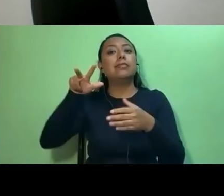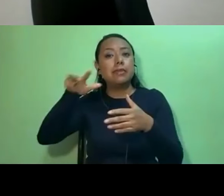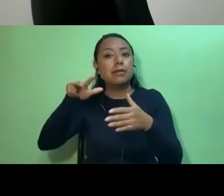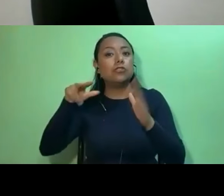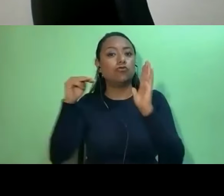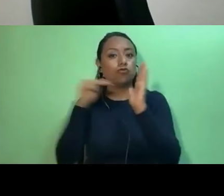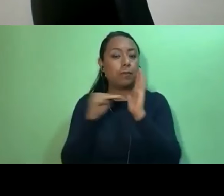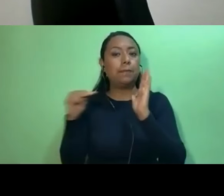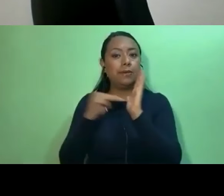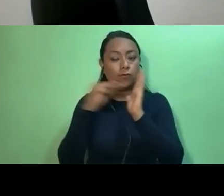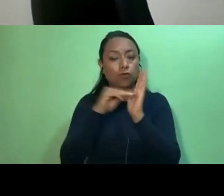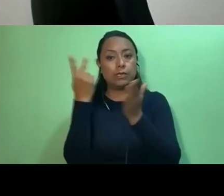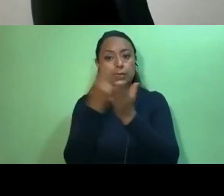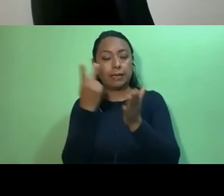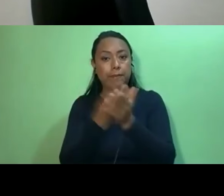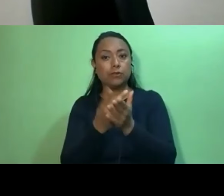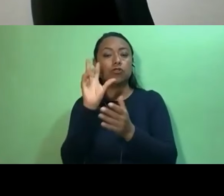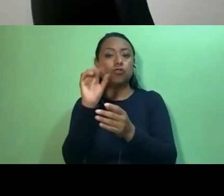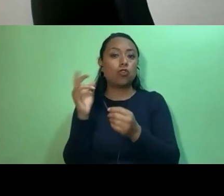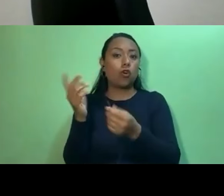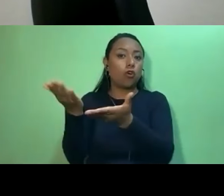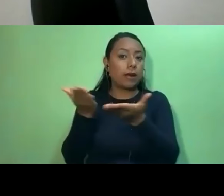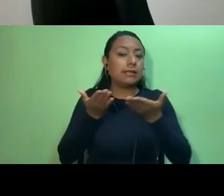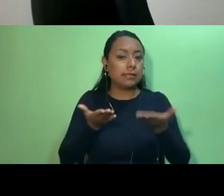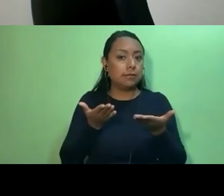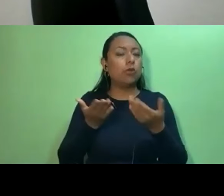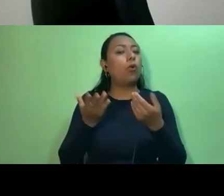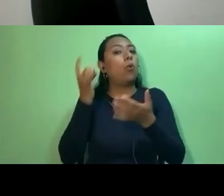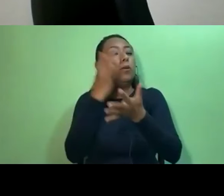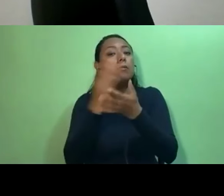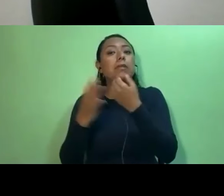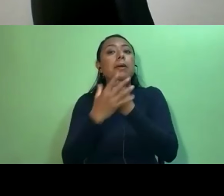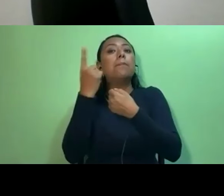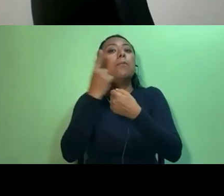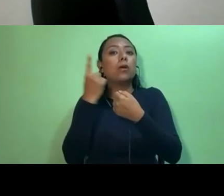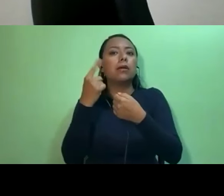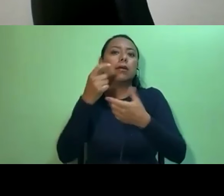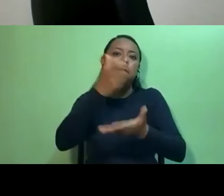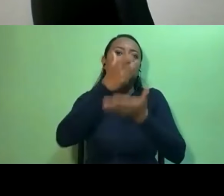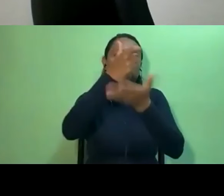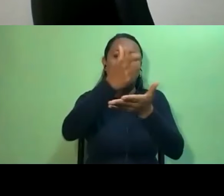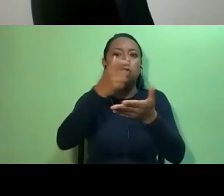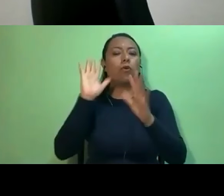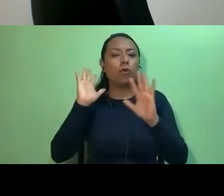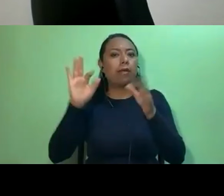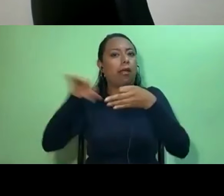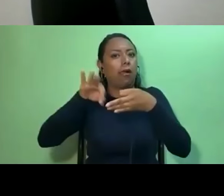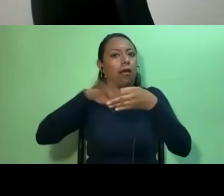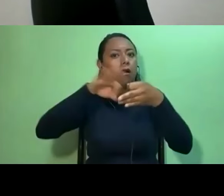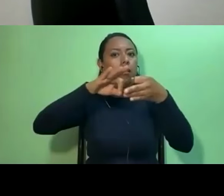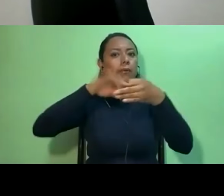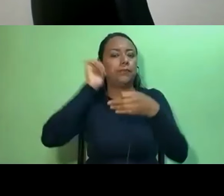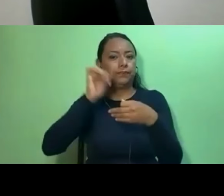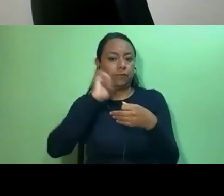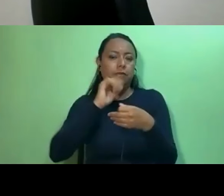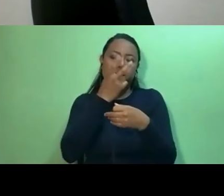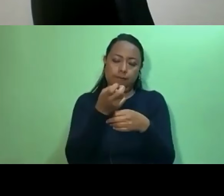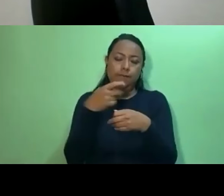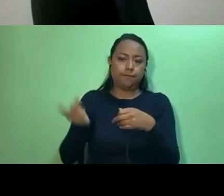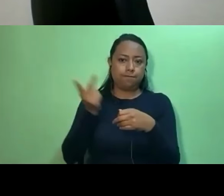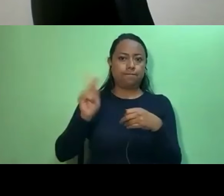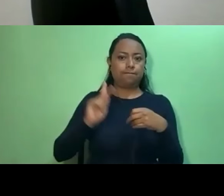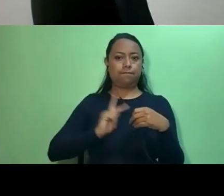más por no recibir estos fondos que se venían recibiendo. Y por eso mi pregunta y mi comentario era en